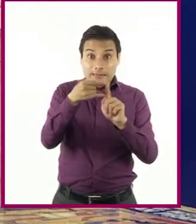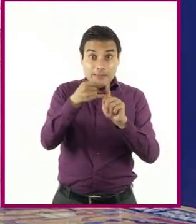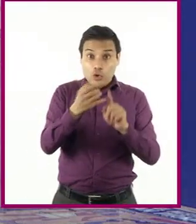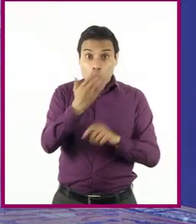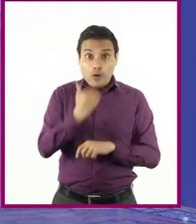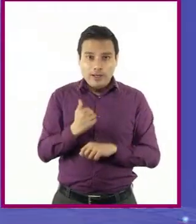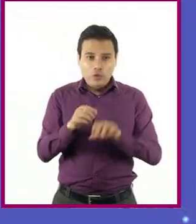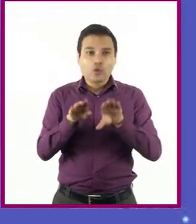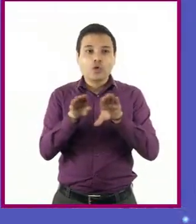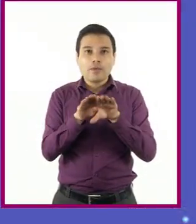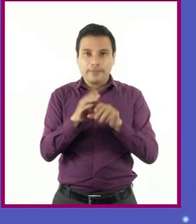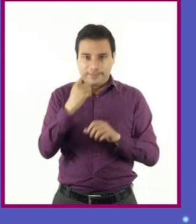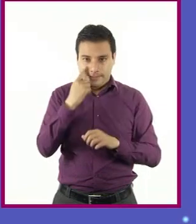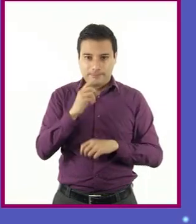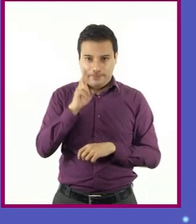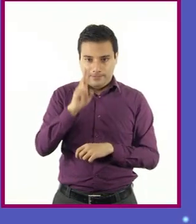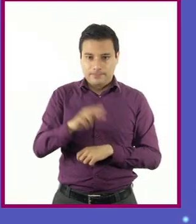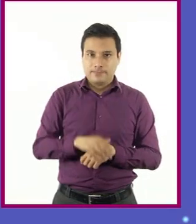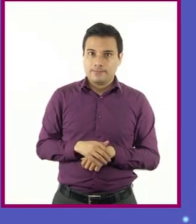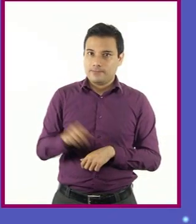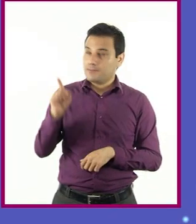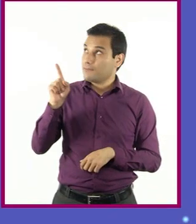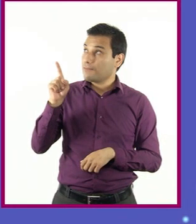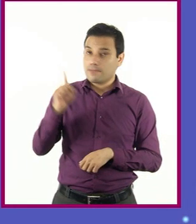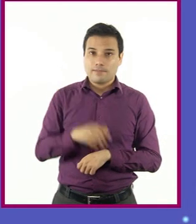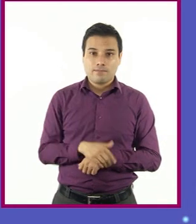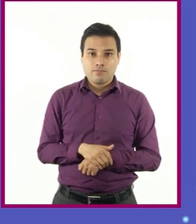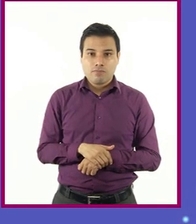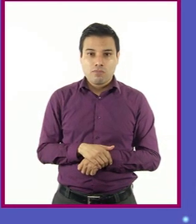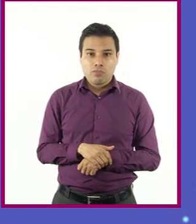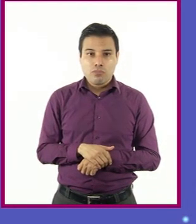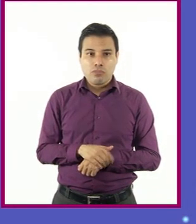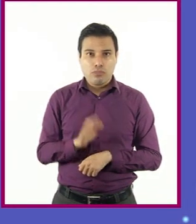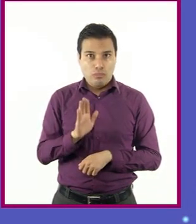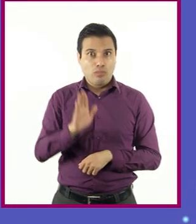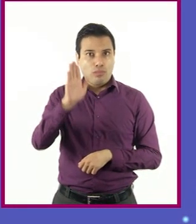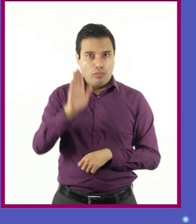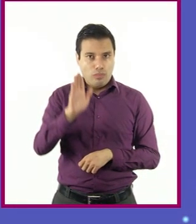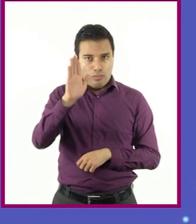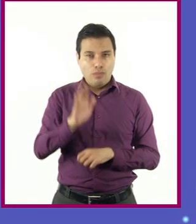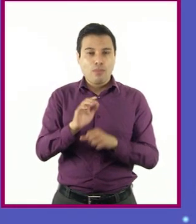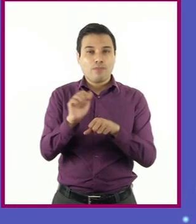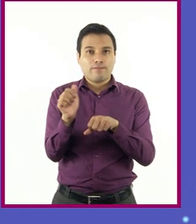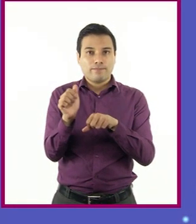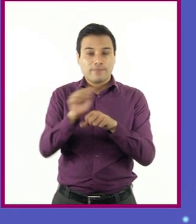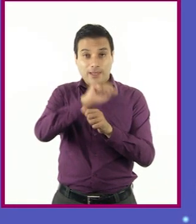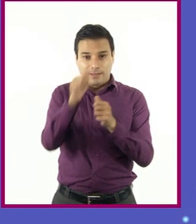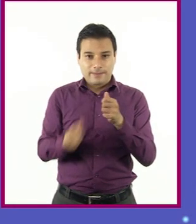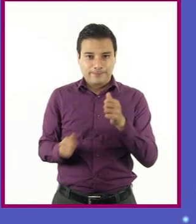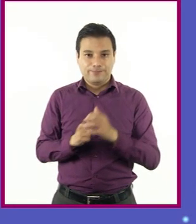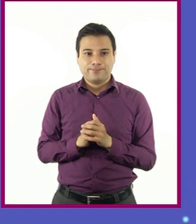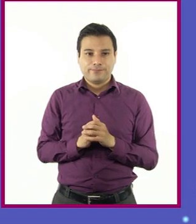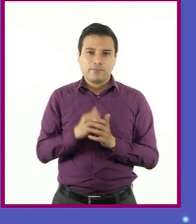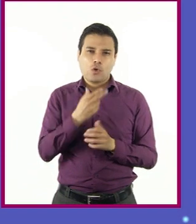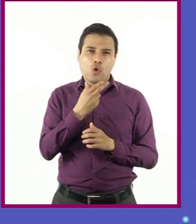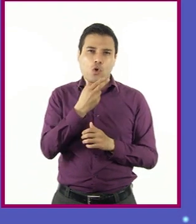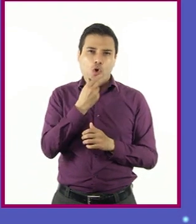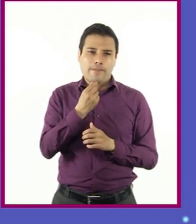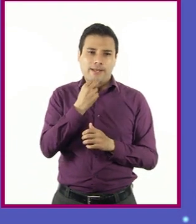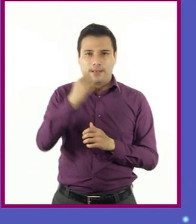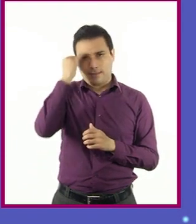completa Hamlet y convertida en una verdadera obra de arte. El autor diseñó primero